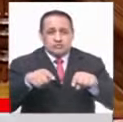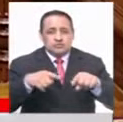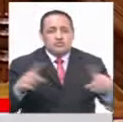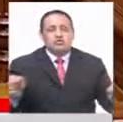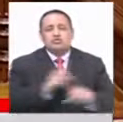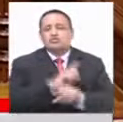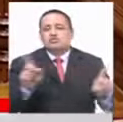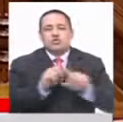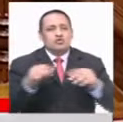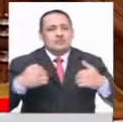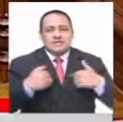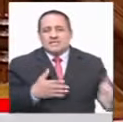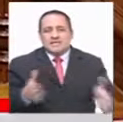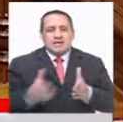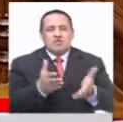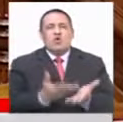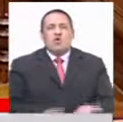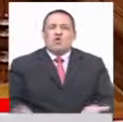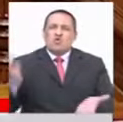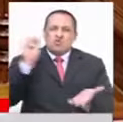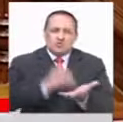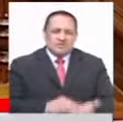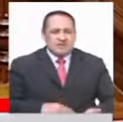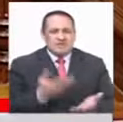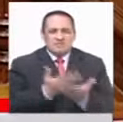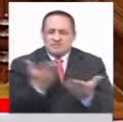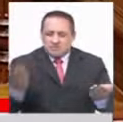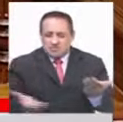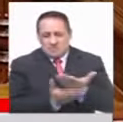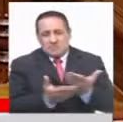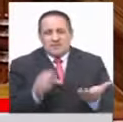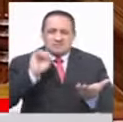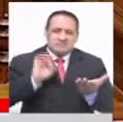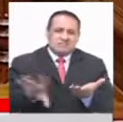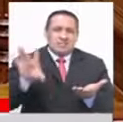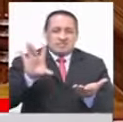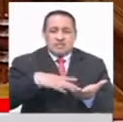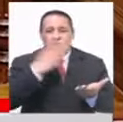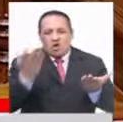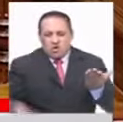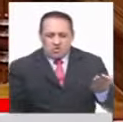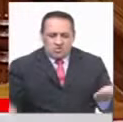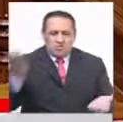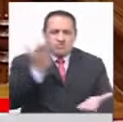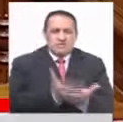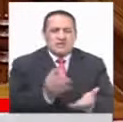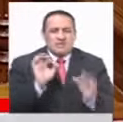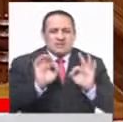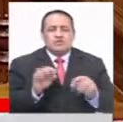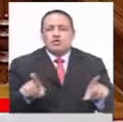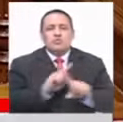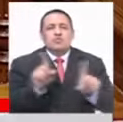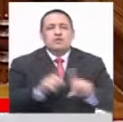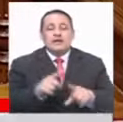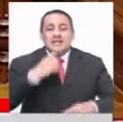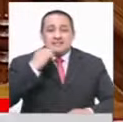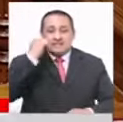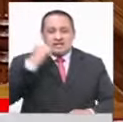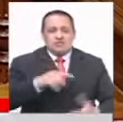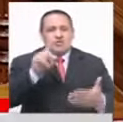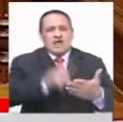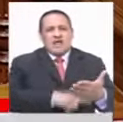no tiene sentido volver a utilizar los mismos argumentos en un segundo pedido, ya que ello vulnera el derecho